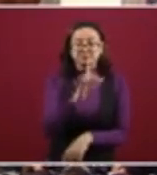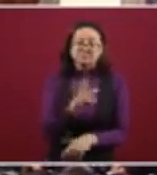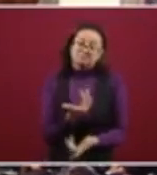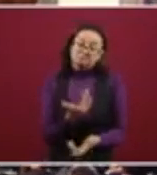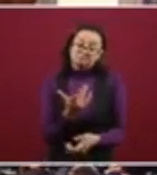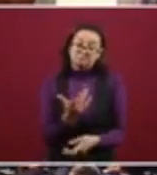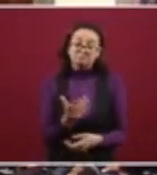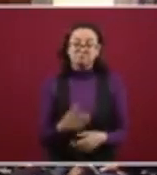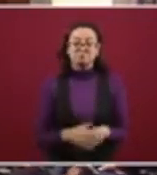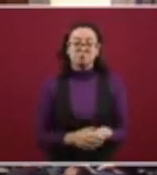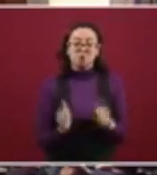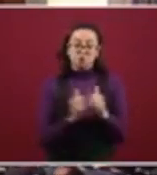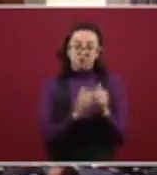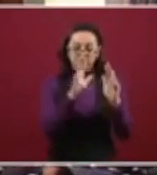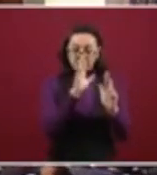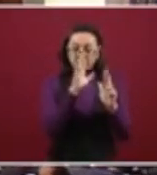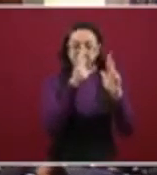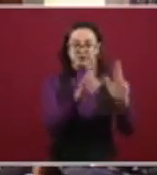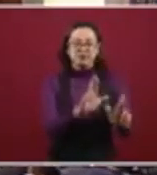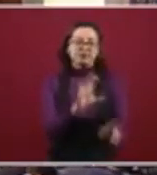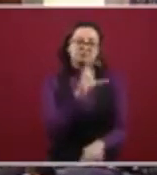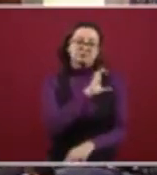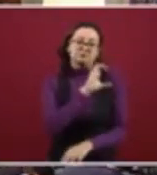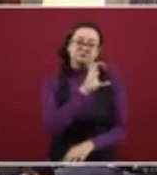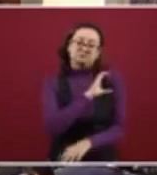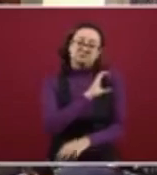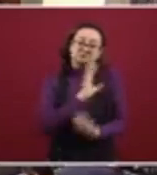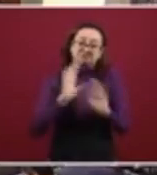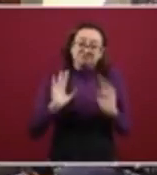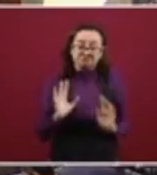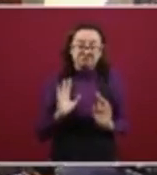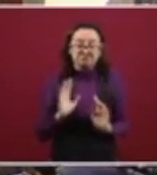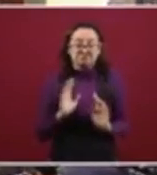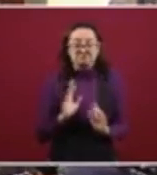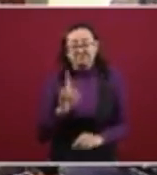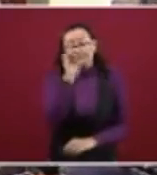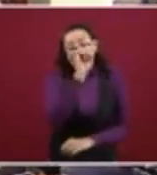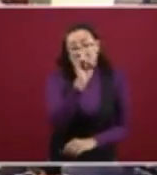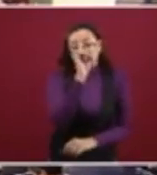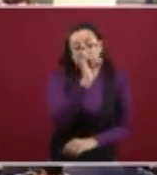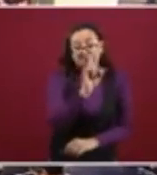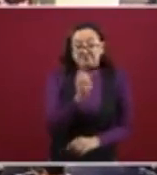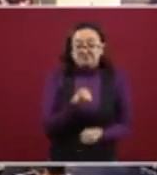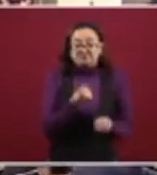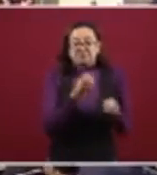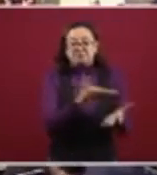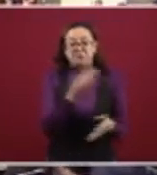fraterna, no cuesta nada dar un buen consejo.